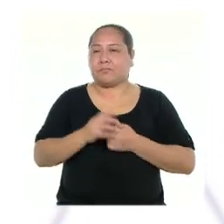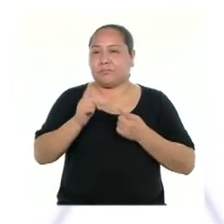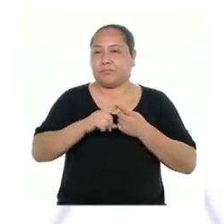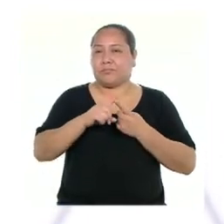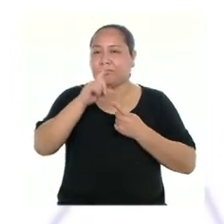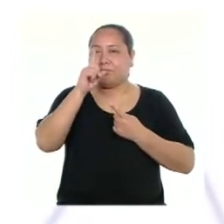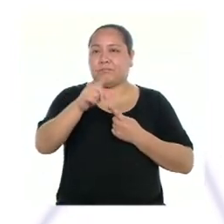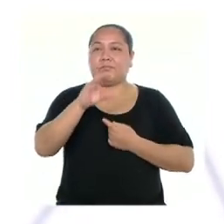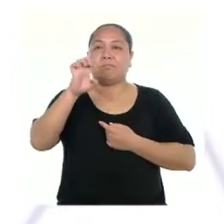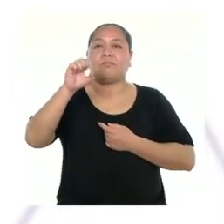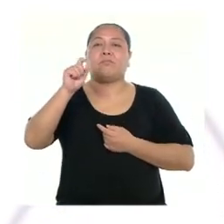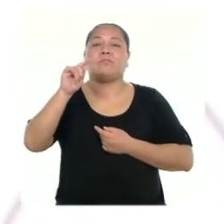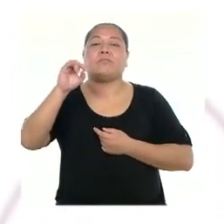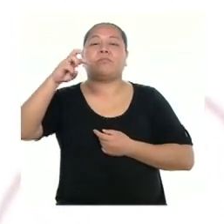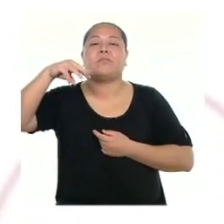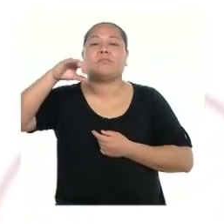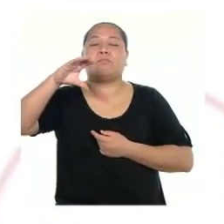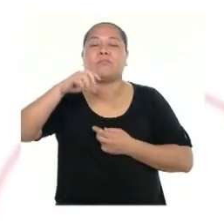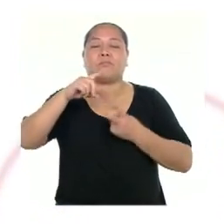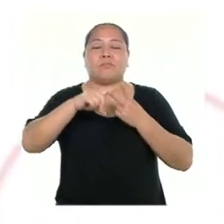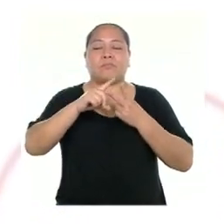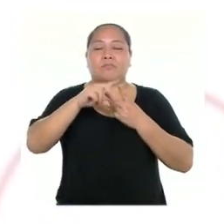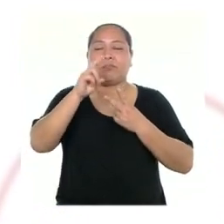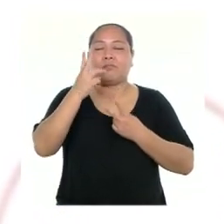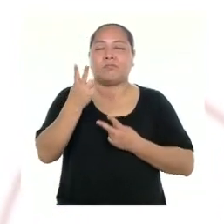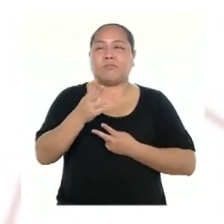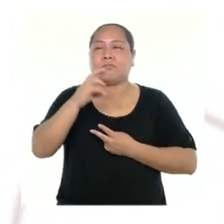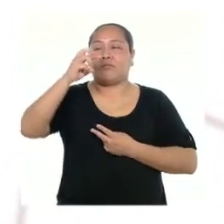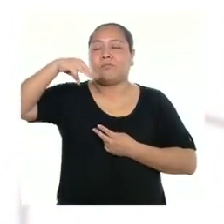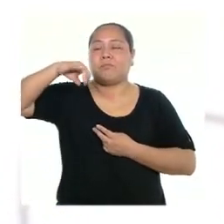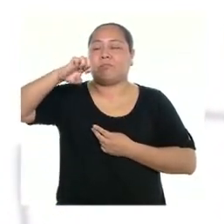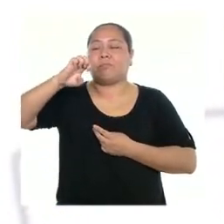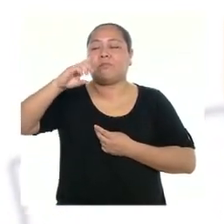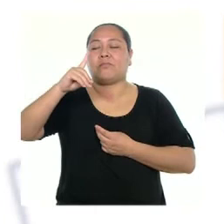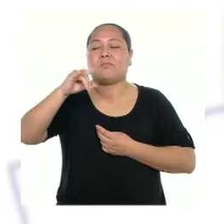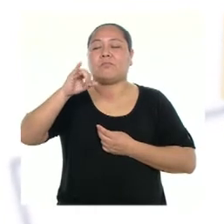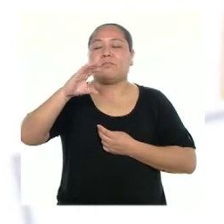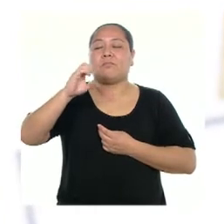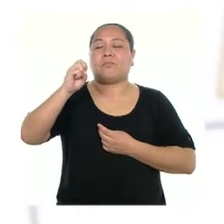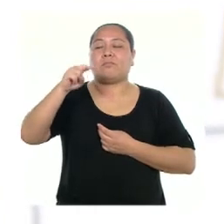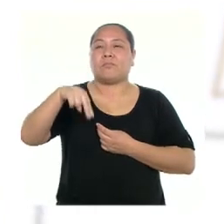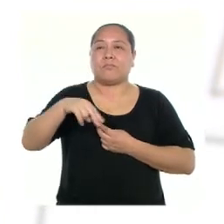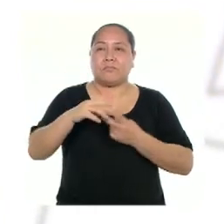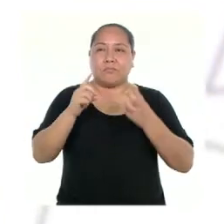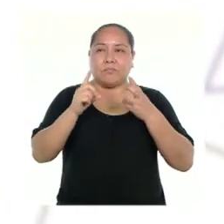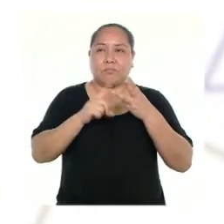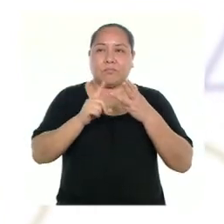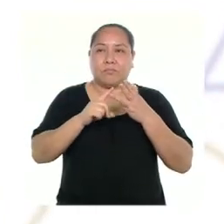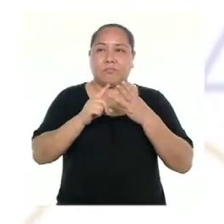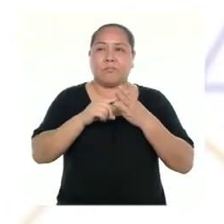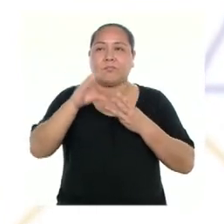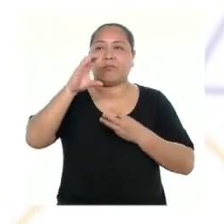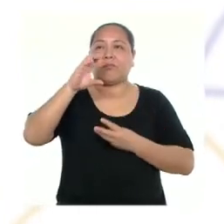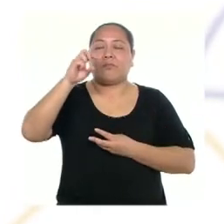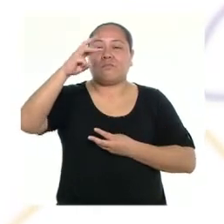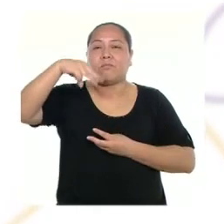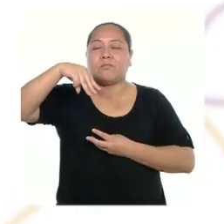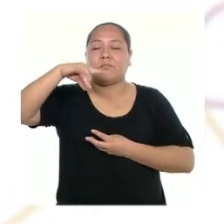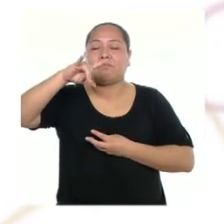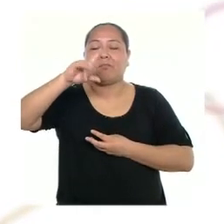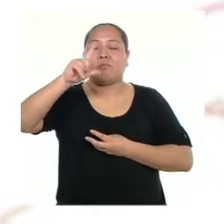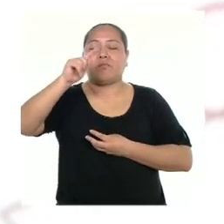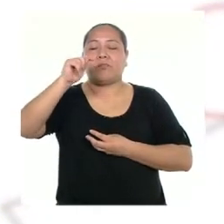1. Estimación. 2. Medición de longitudes. Y 3. Cálculo del área o